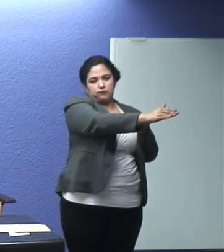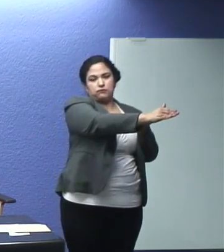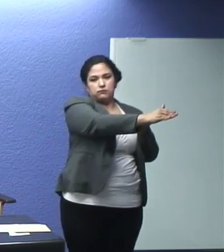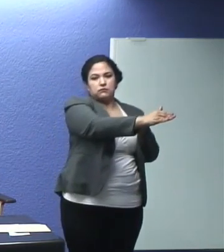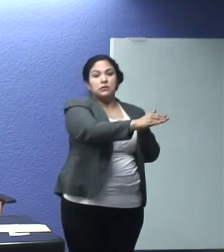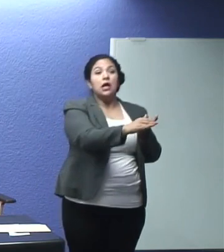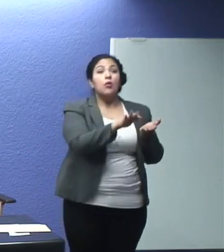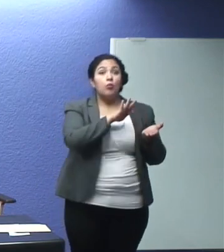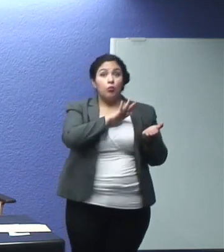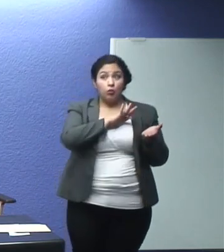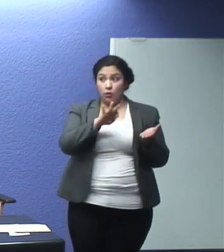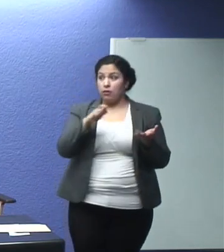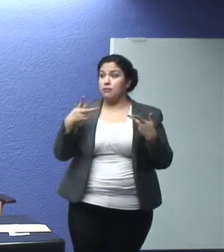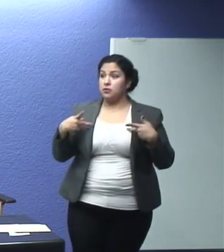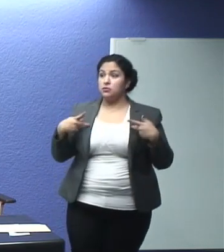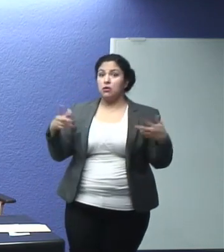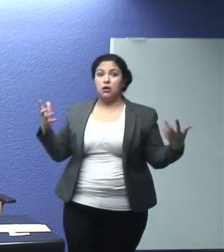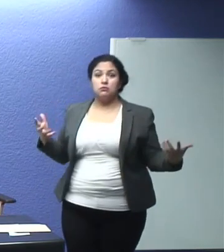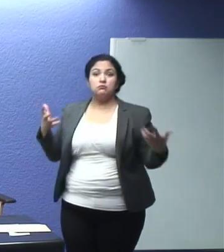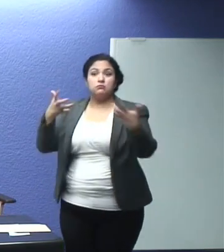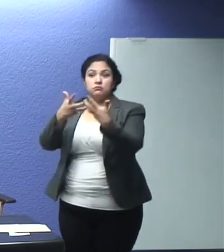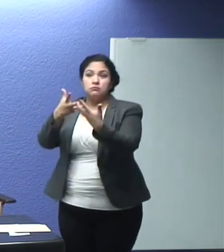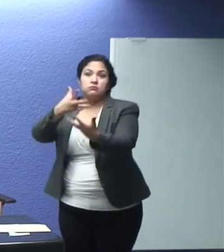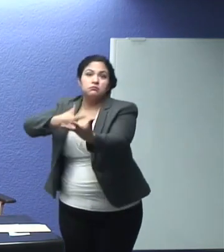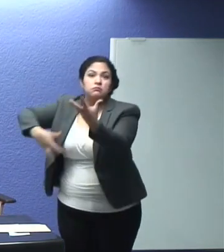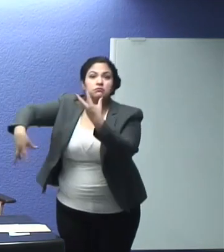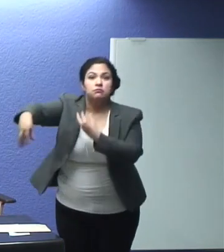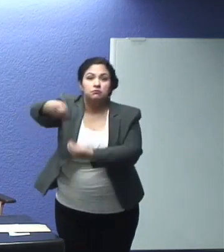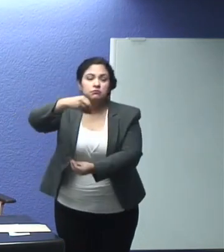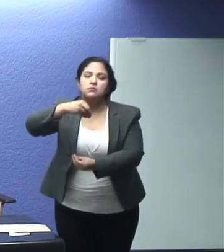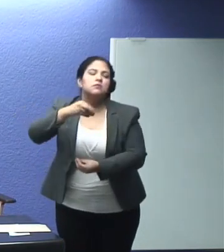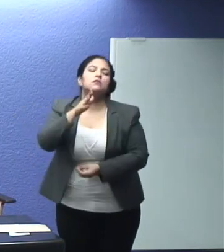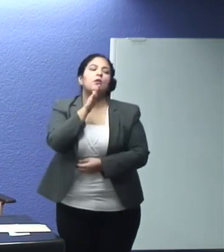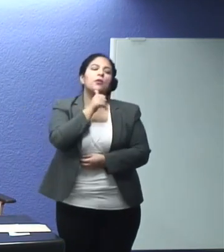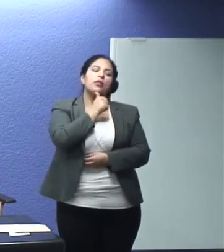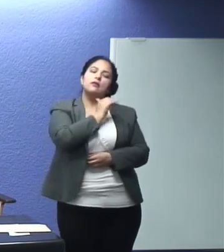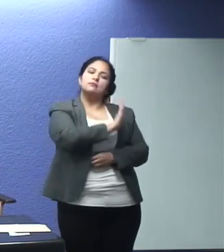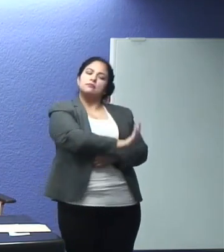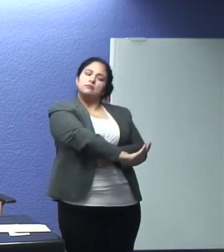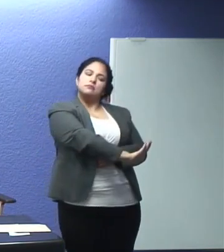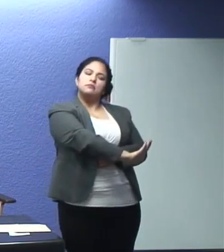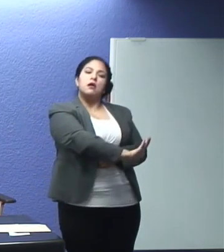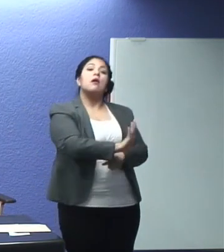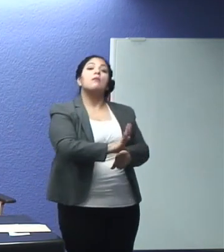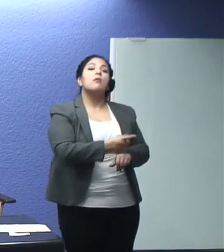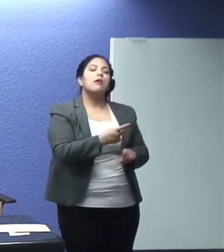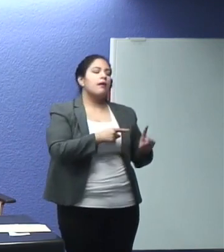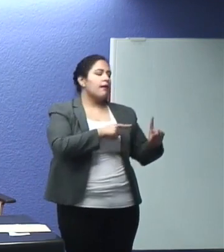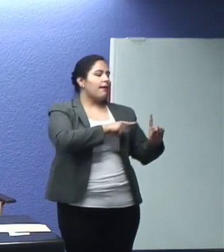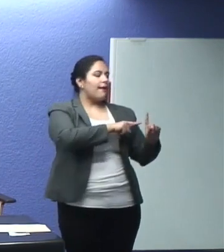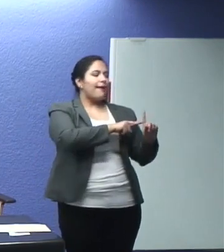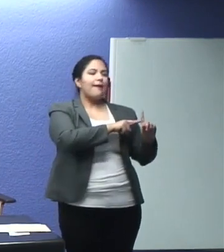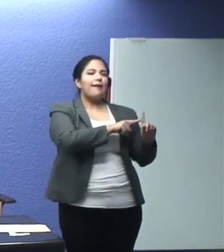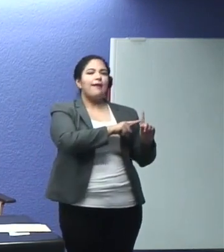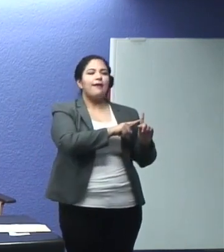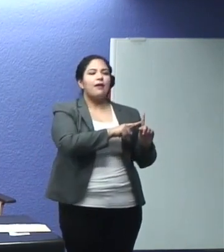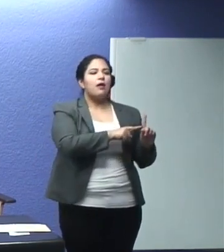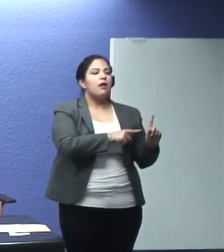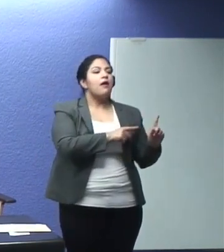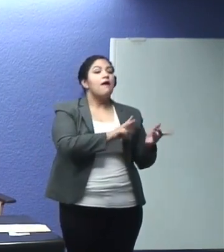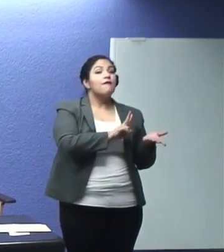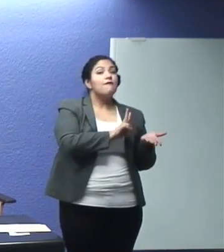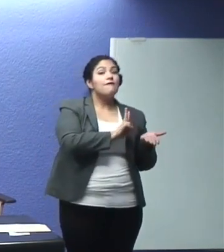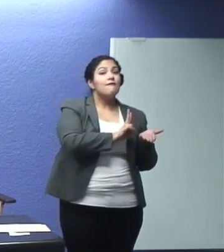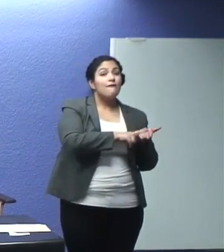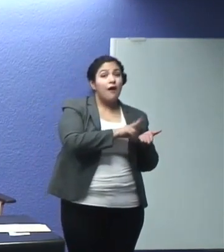o integradas, ojo, integradas más no incluidas, dentro de una comunidad. ¿Por qué? Porque no tienen un valor, porque no